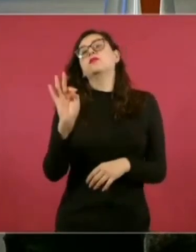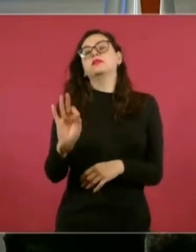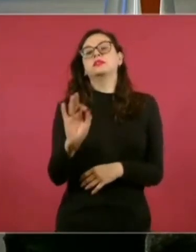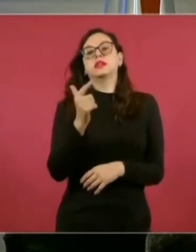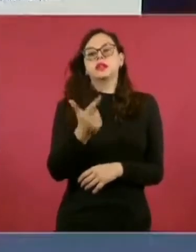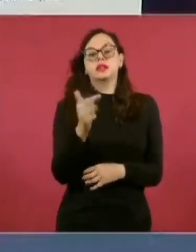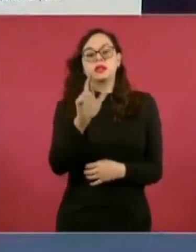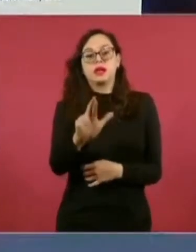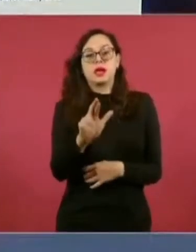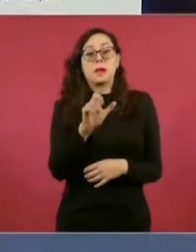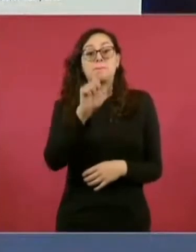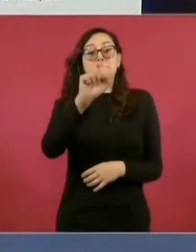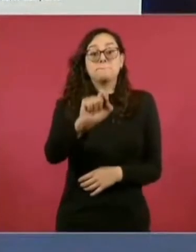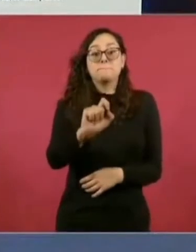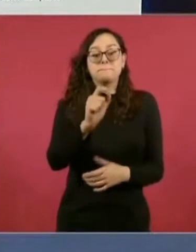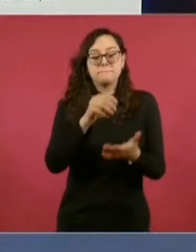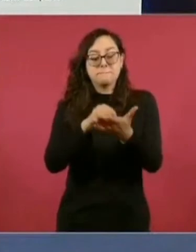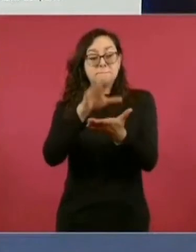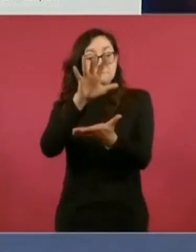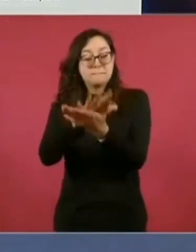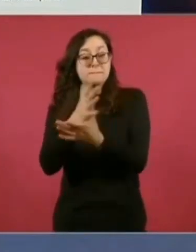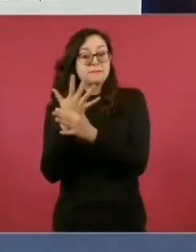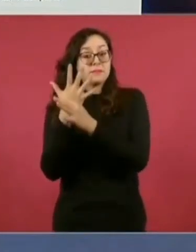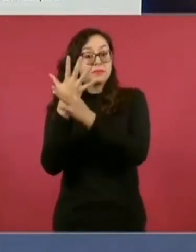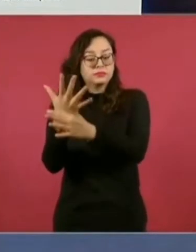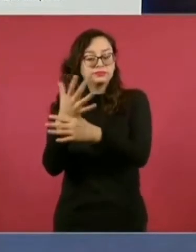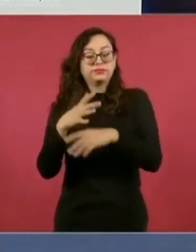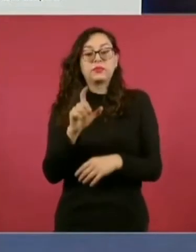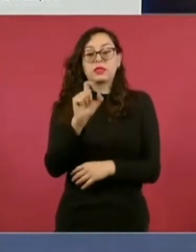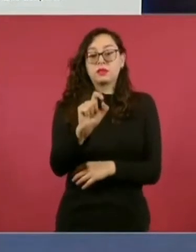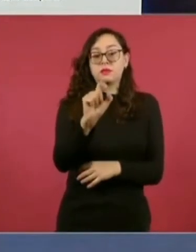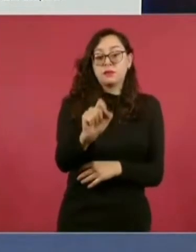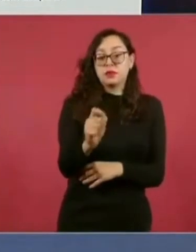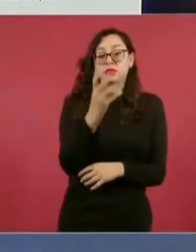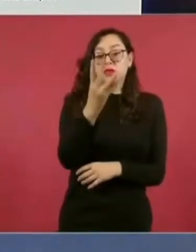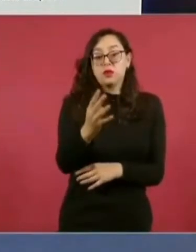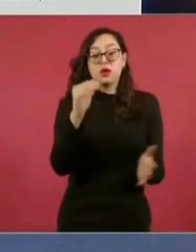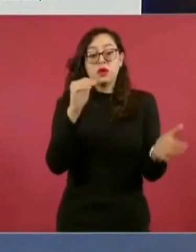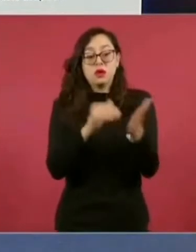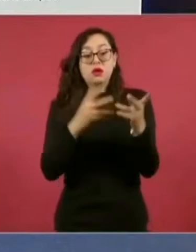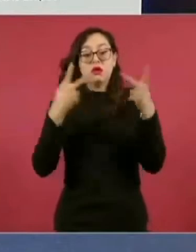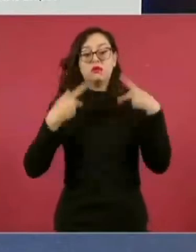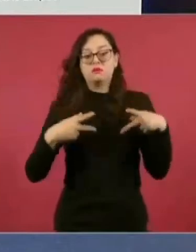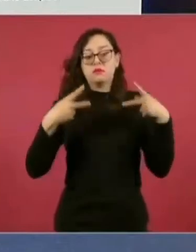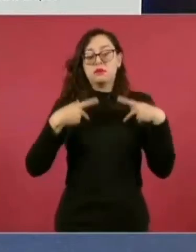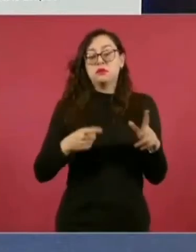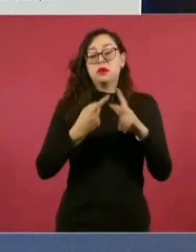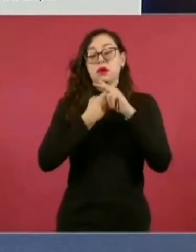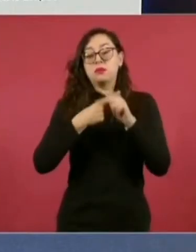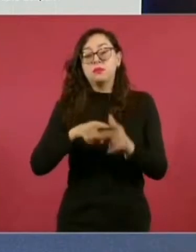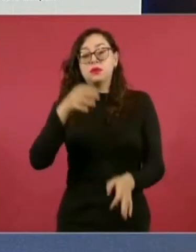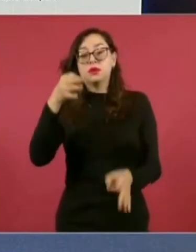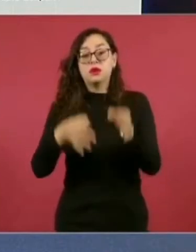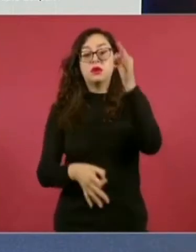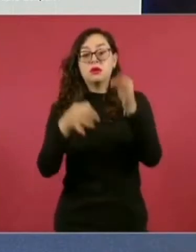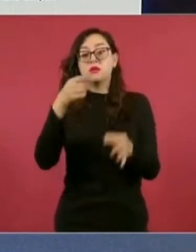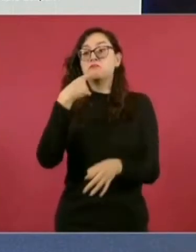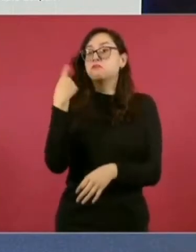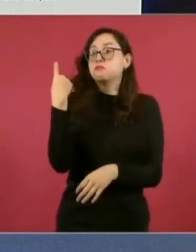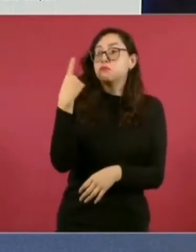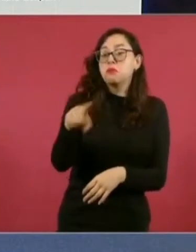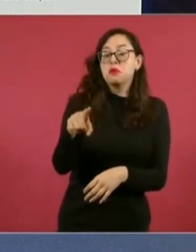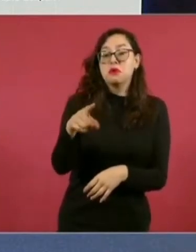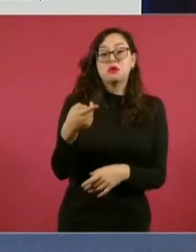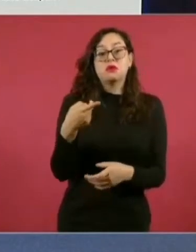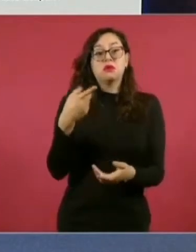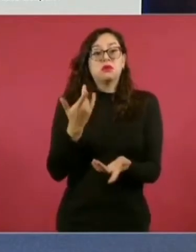República, 24,000 personas de procesos penales federales están sin